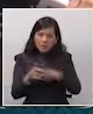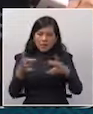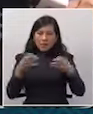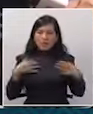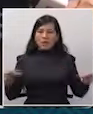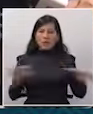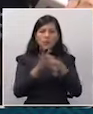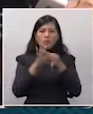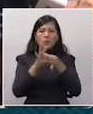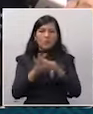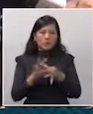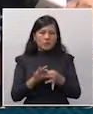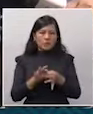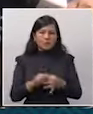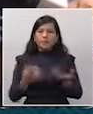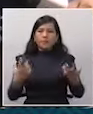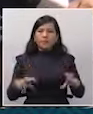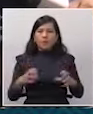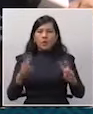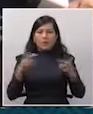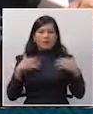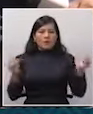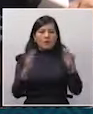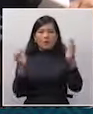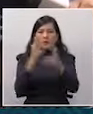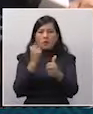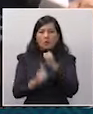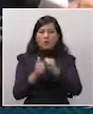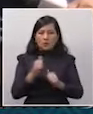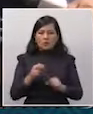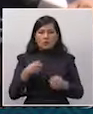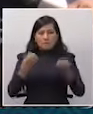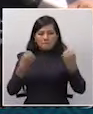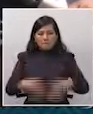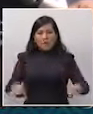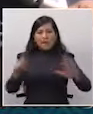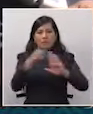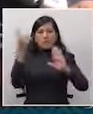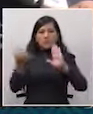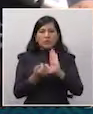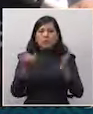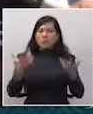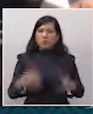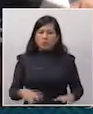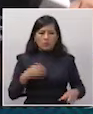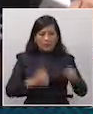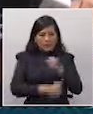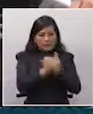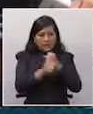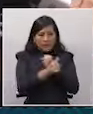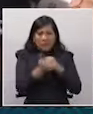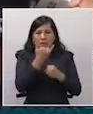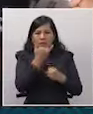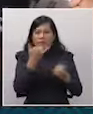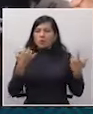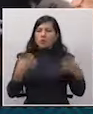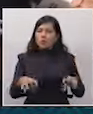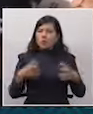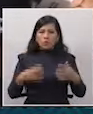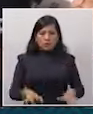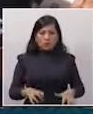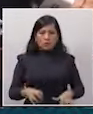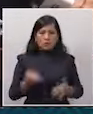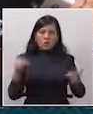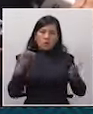Lo que no queremos es que haya quebrantamiento, lo que es la personería jurídica. No podemos poner en peligro, el riesgo de la personería jurídica. Por lo